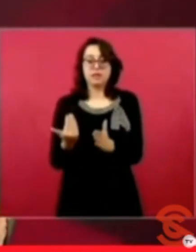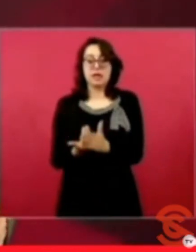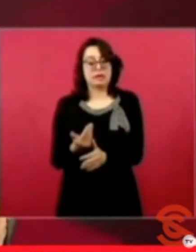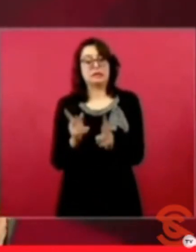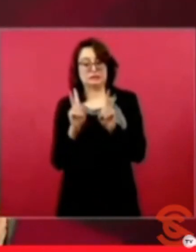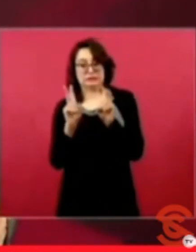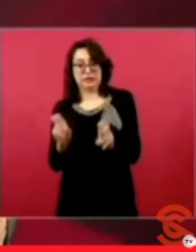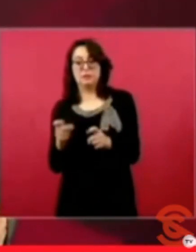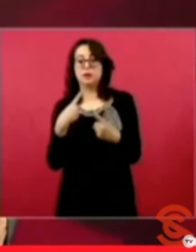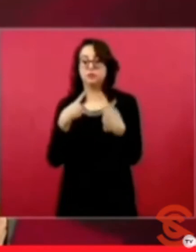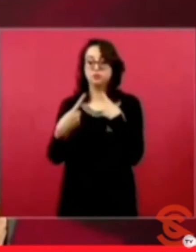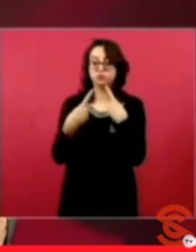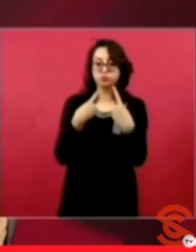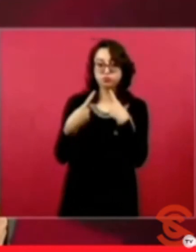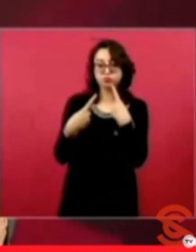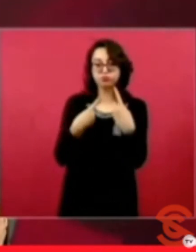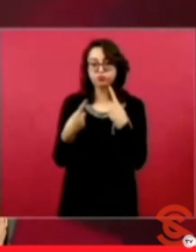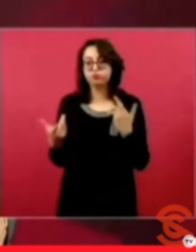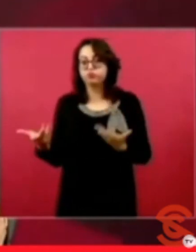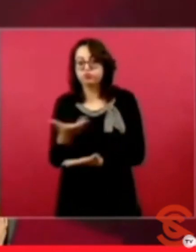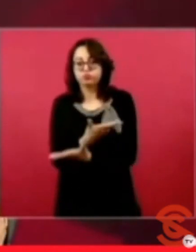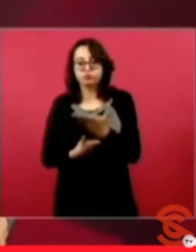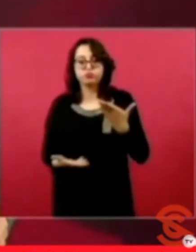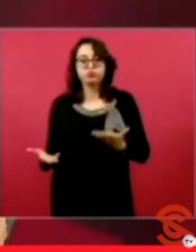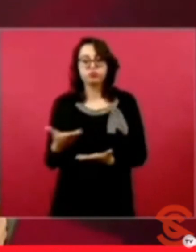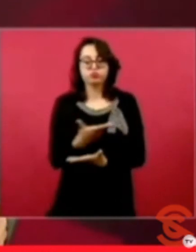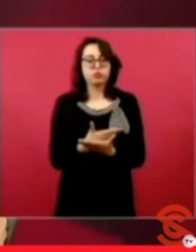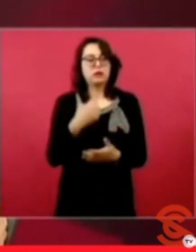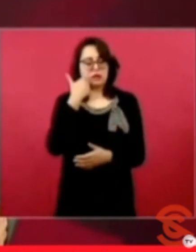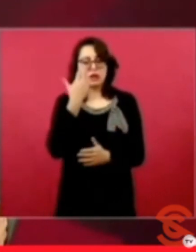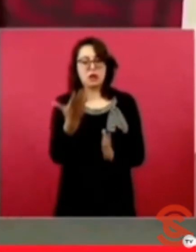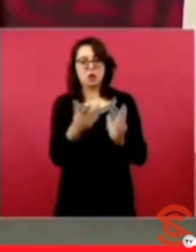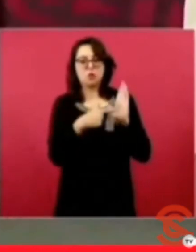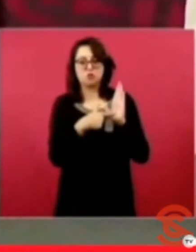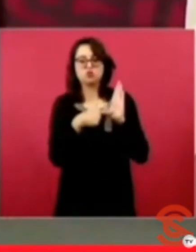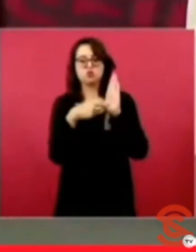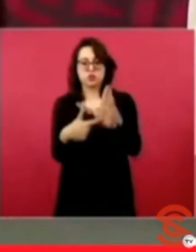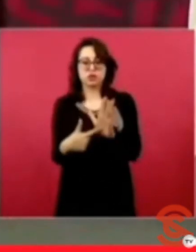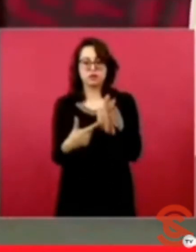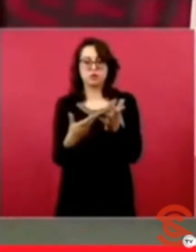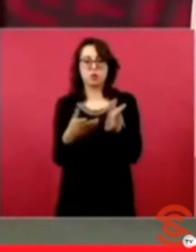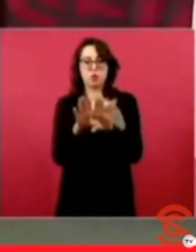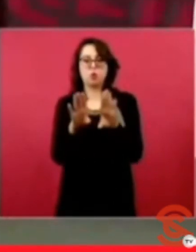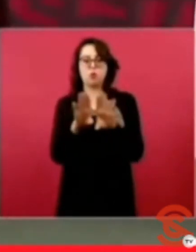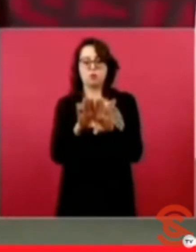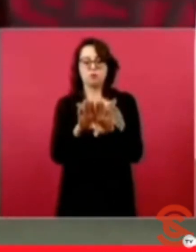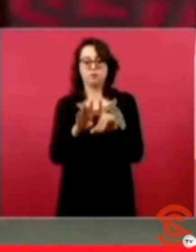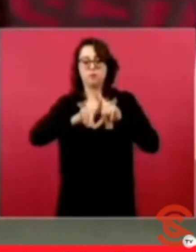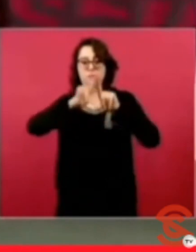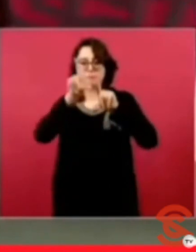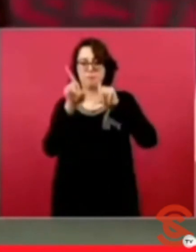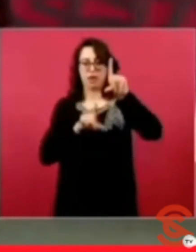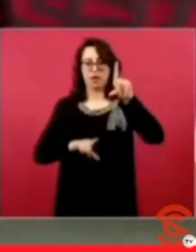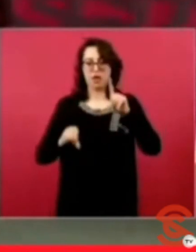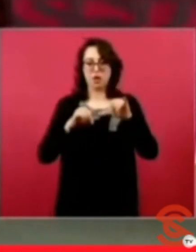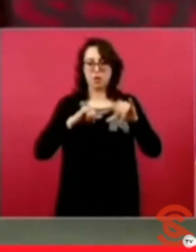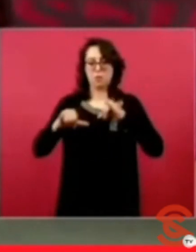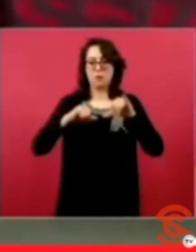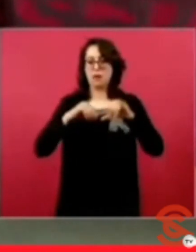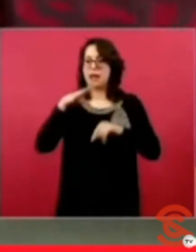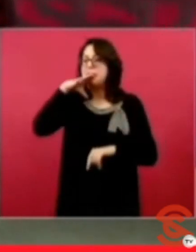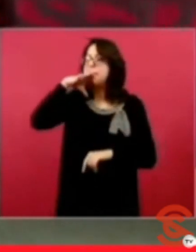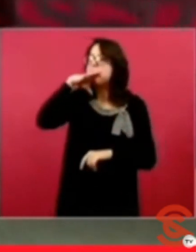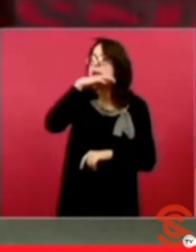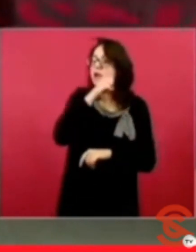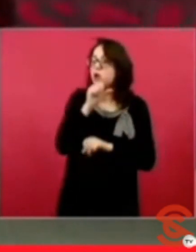tema. Les voy a mostrar el mapa de México, el mapa de